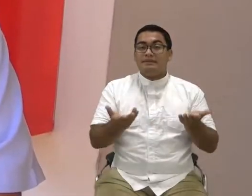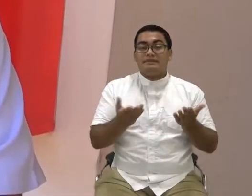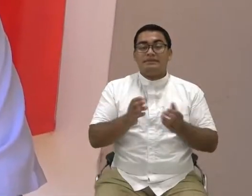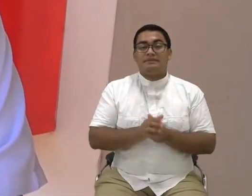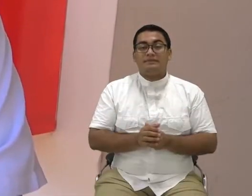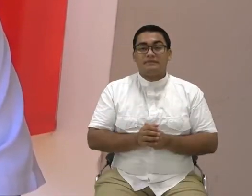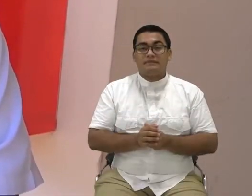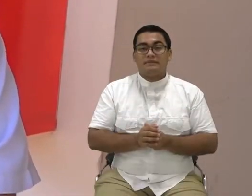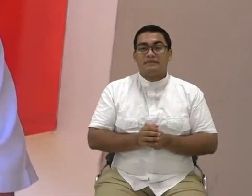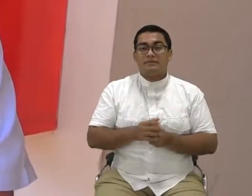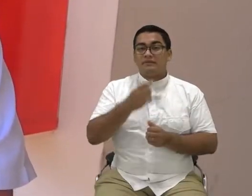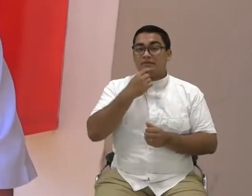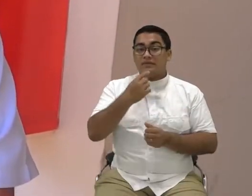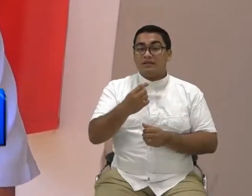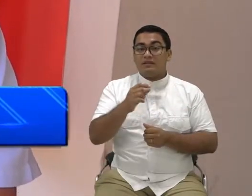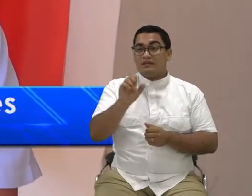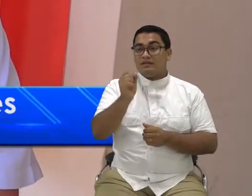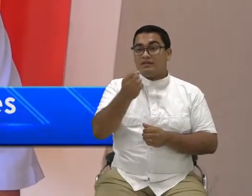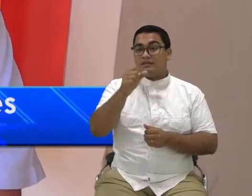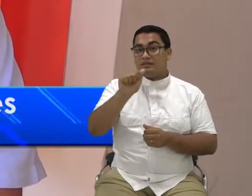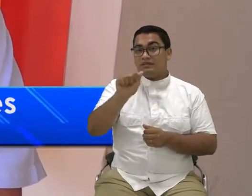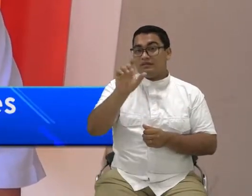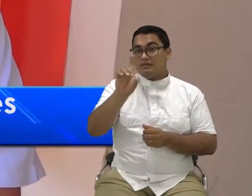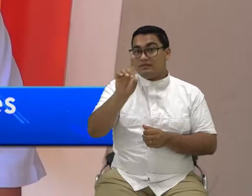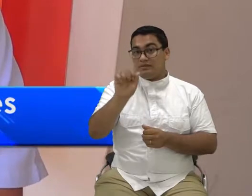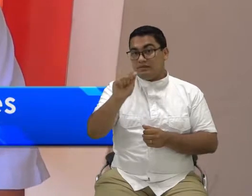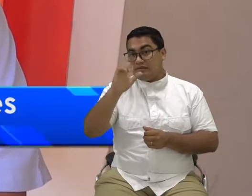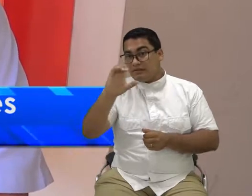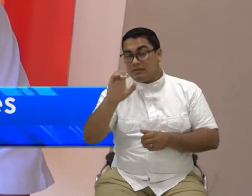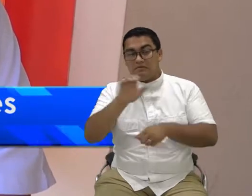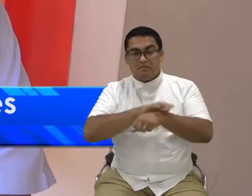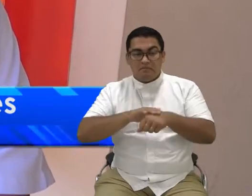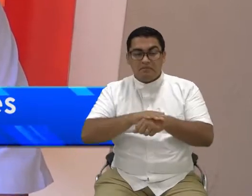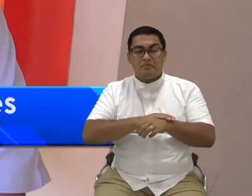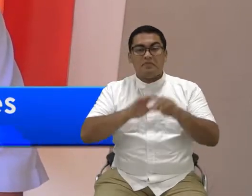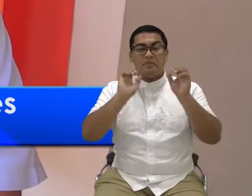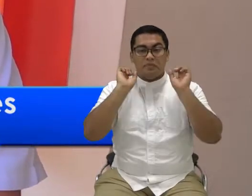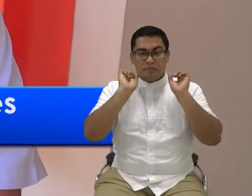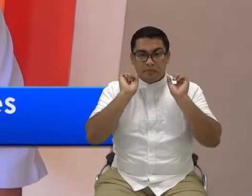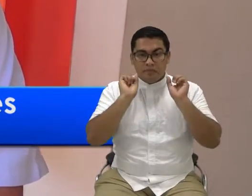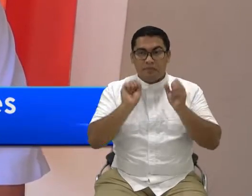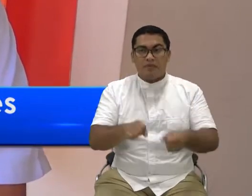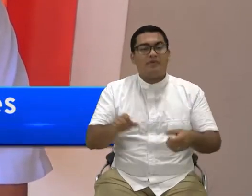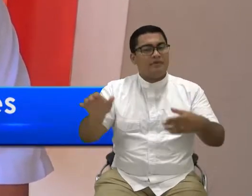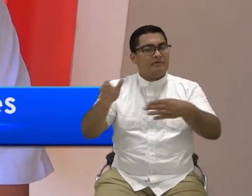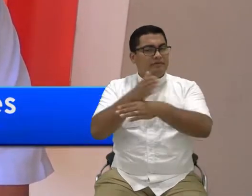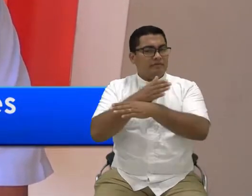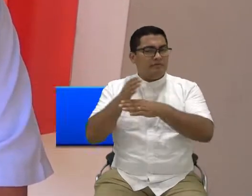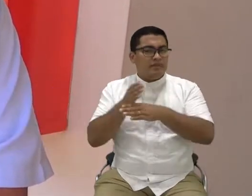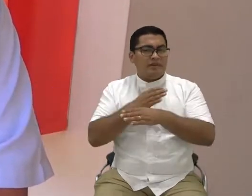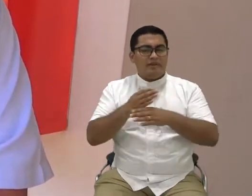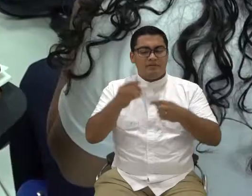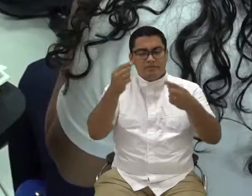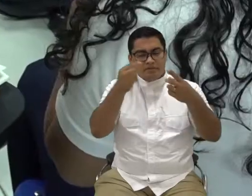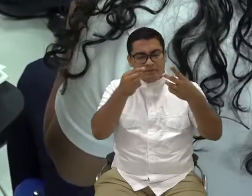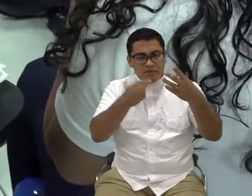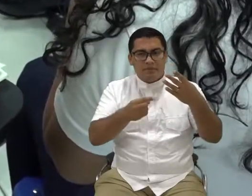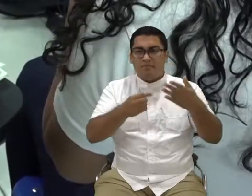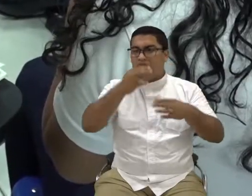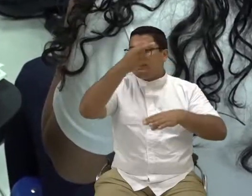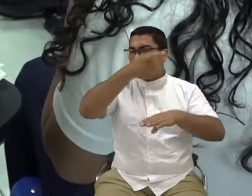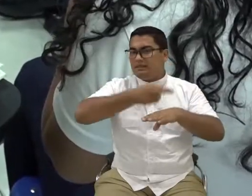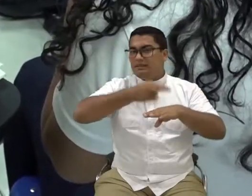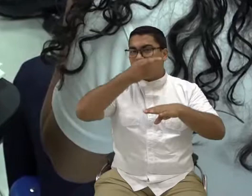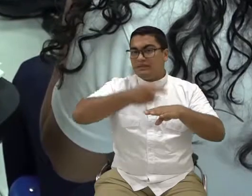ser acreditado ante INSARAC se requiere cumplir una serie de procedimientos y normativas que debe tener esta Unidad de Búsqueda y